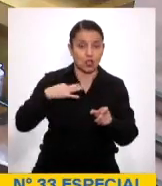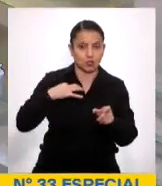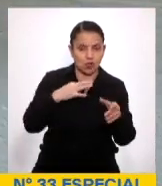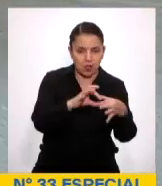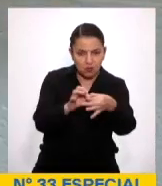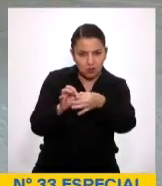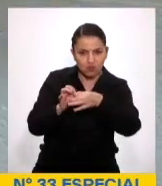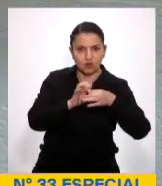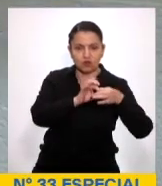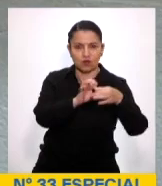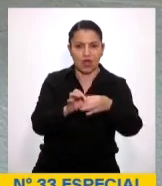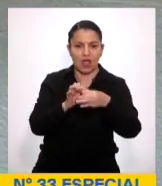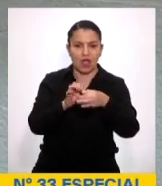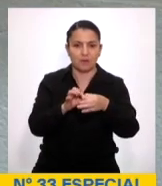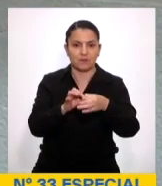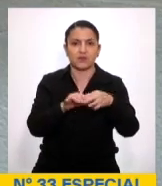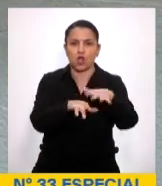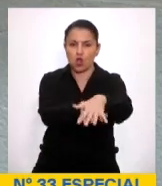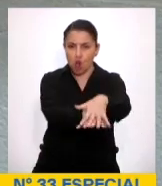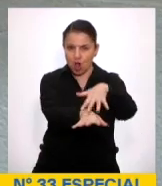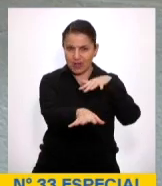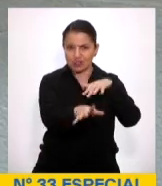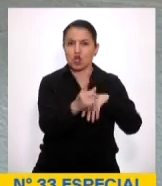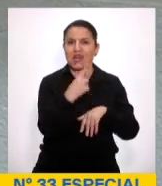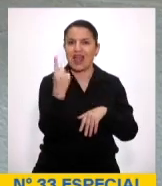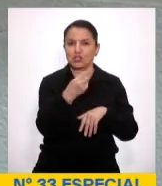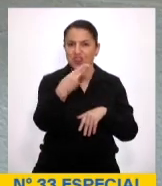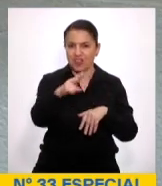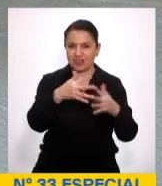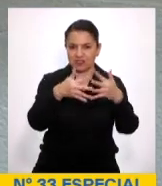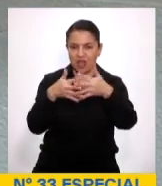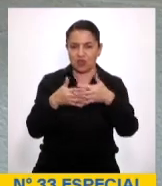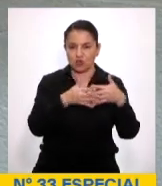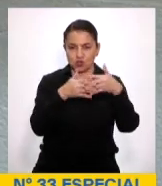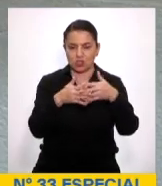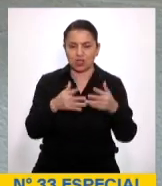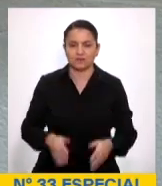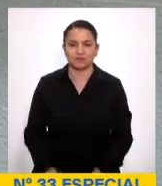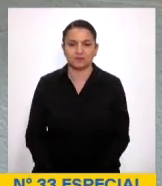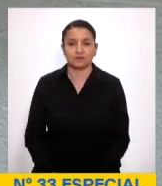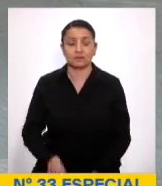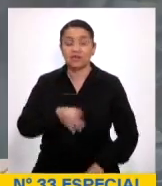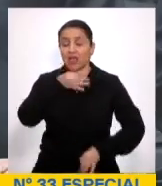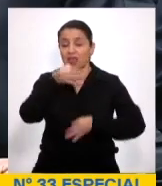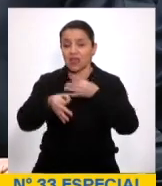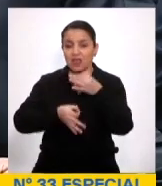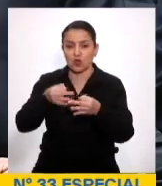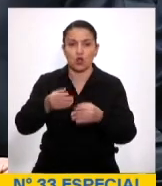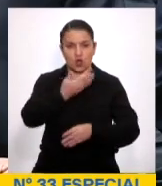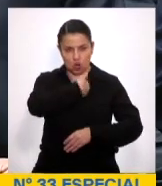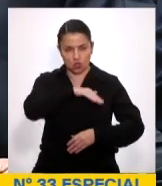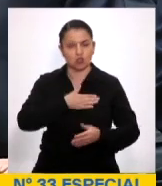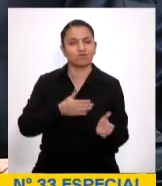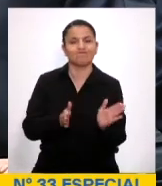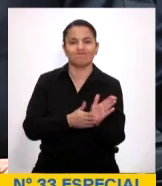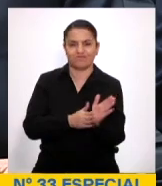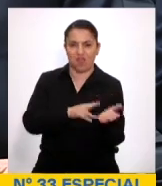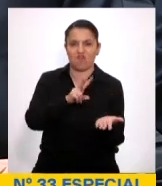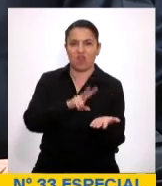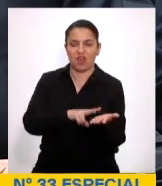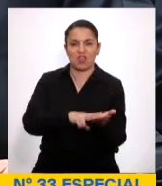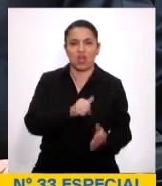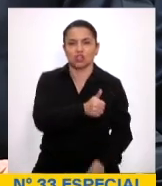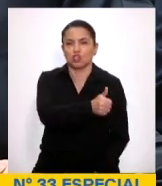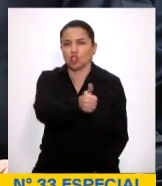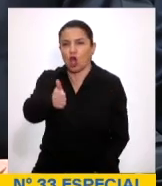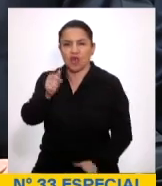bajo la figura de un congreso nacional se proclamó sostenemos como evidente estas verdades que todos los hombres